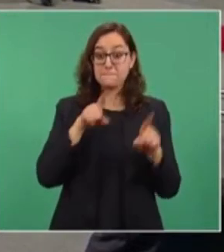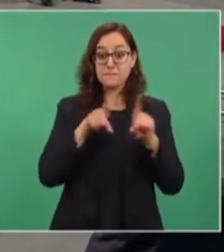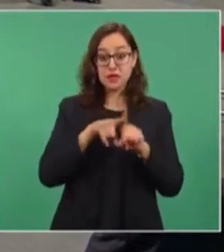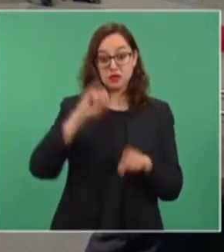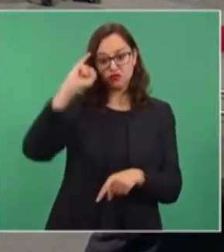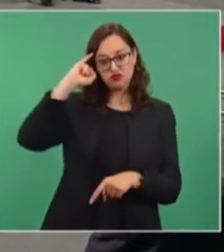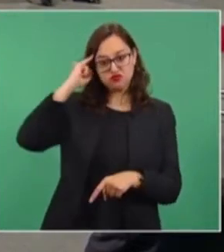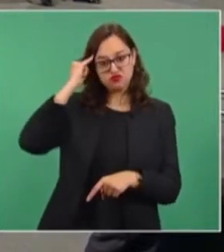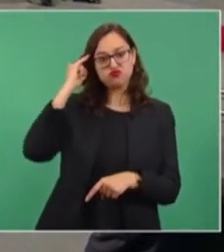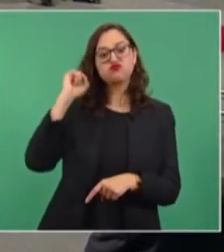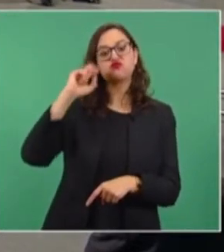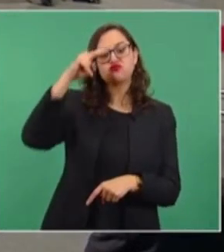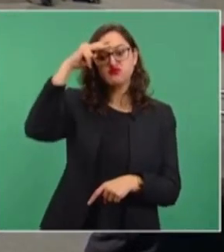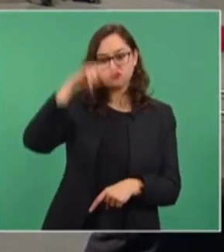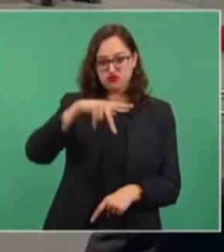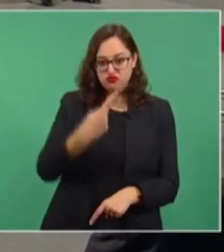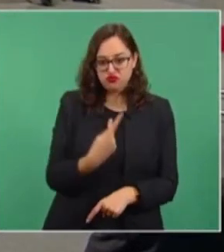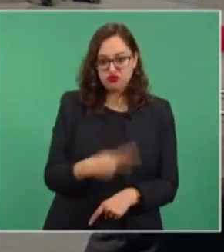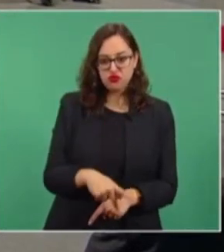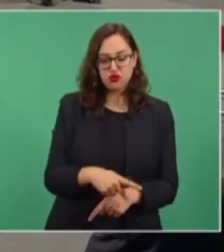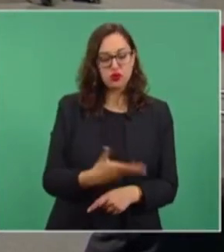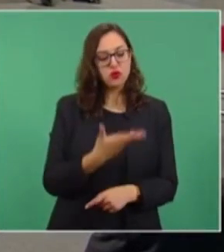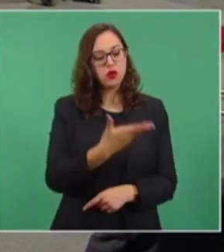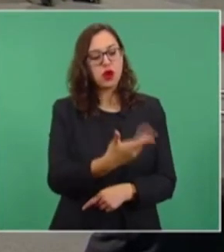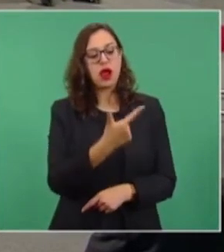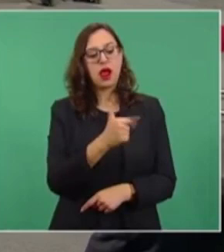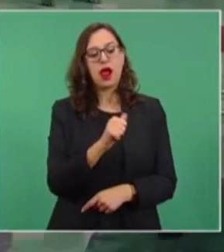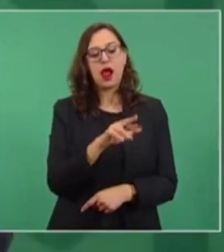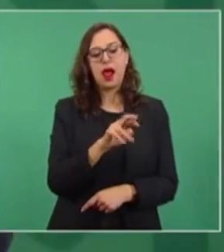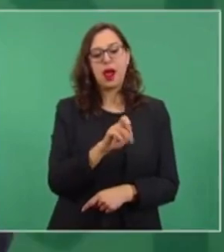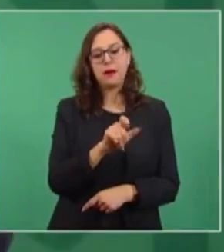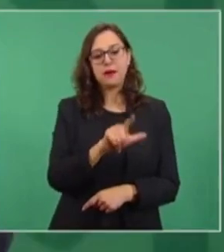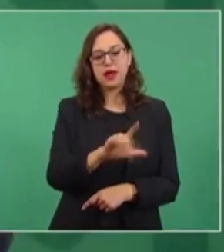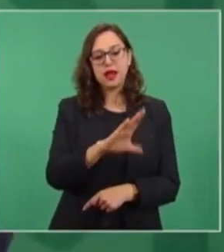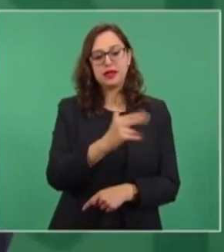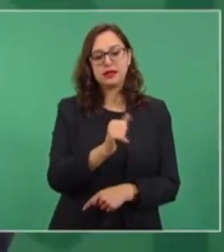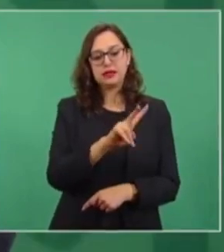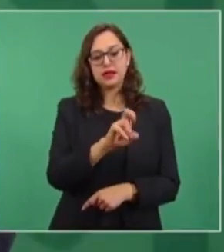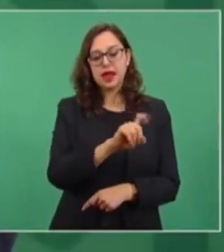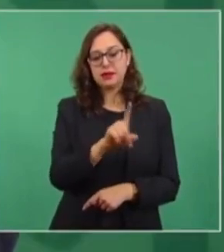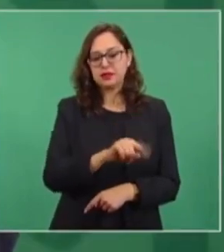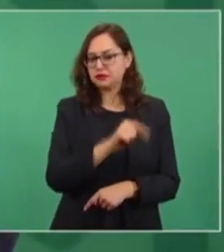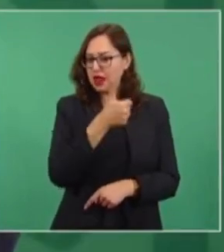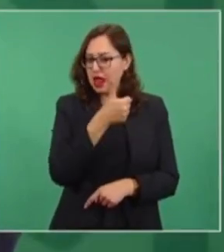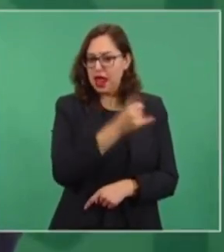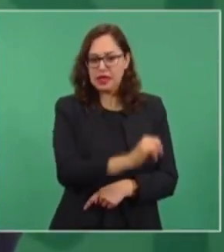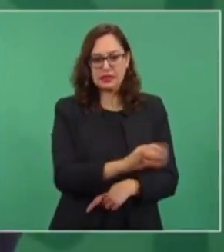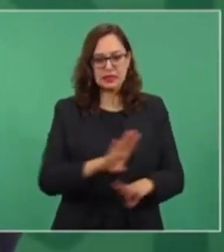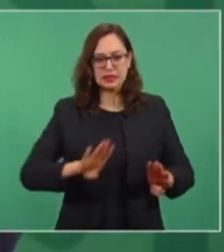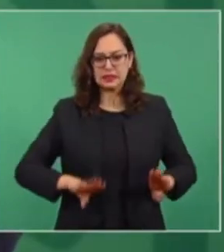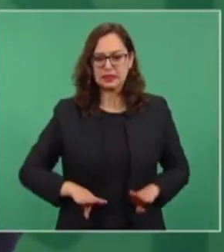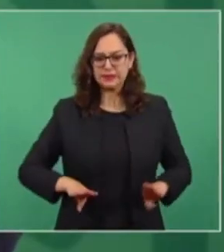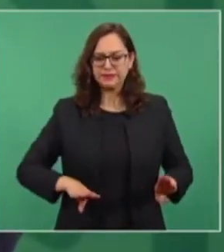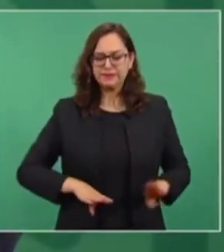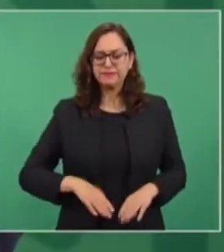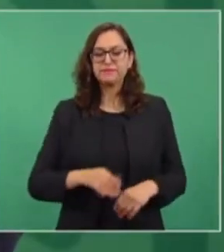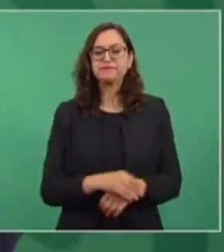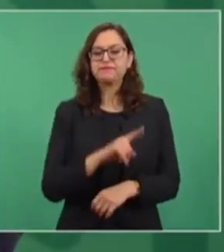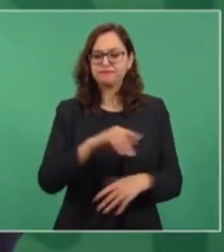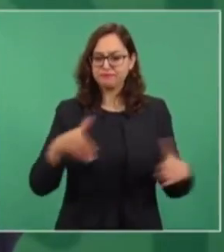profundamente mexicanas. Gabriel Chávez de la Mora. Gabriel Chávez de la Mora nace en Guadalajara